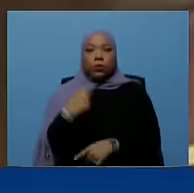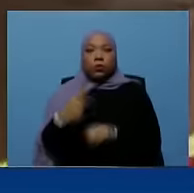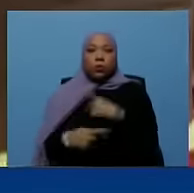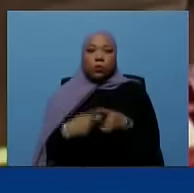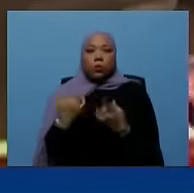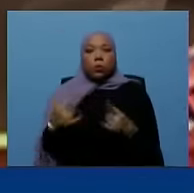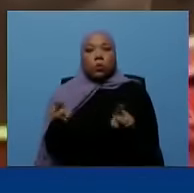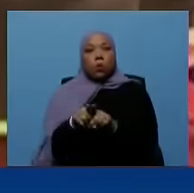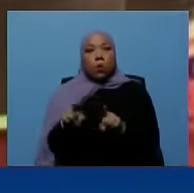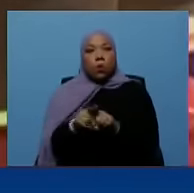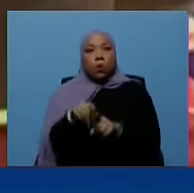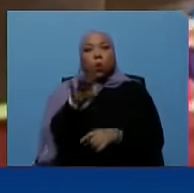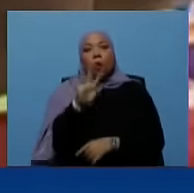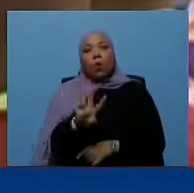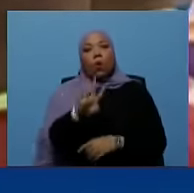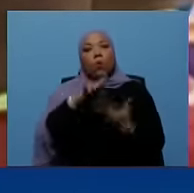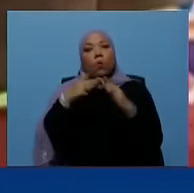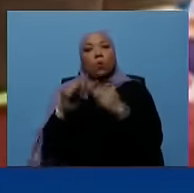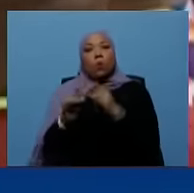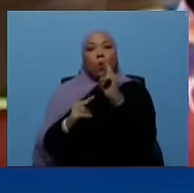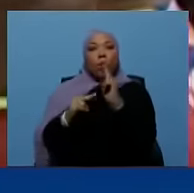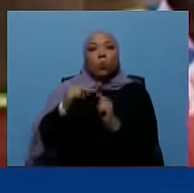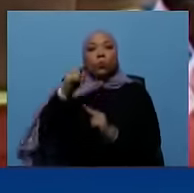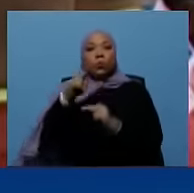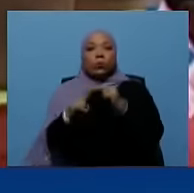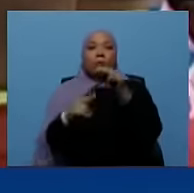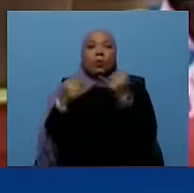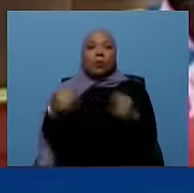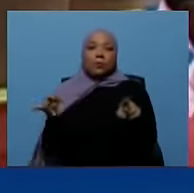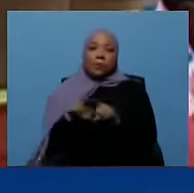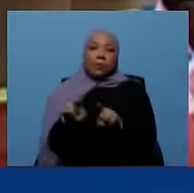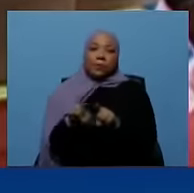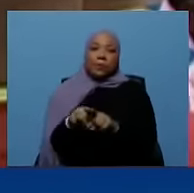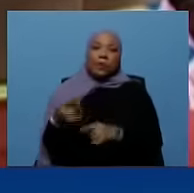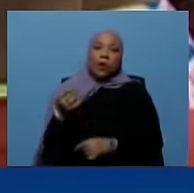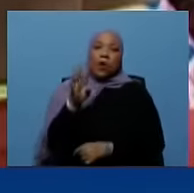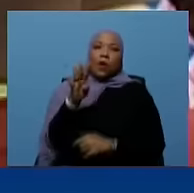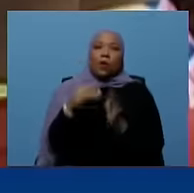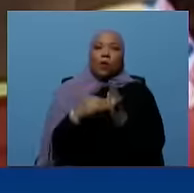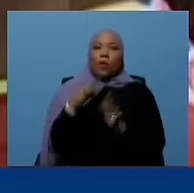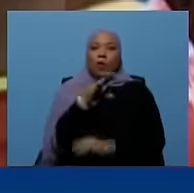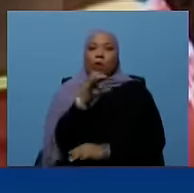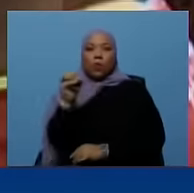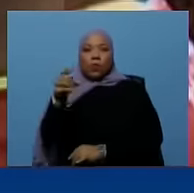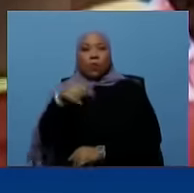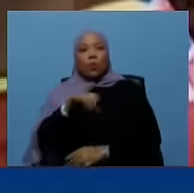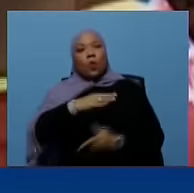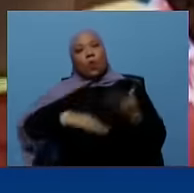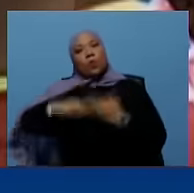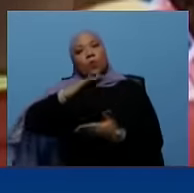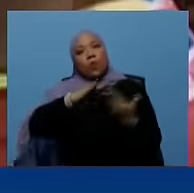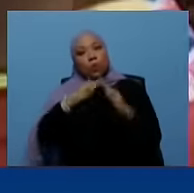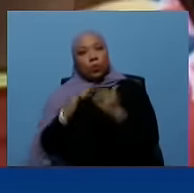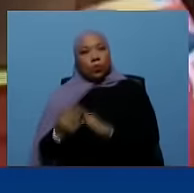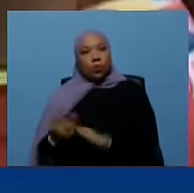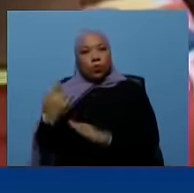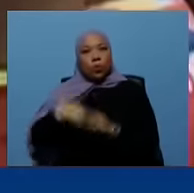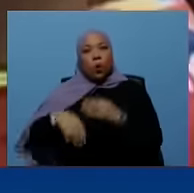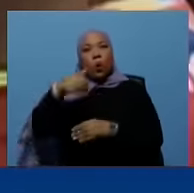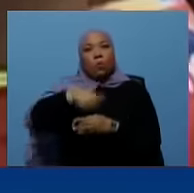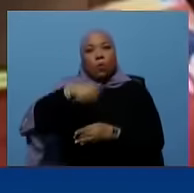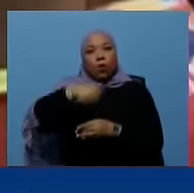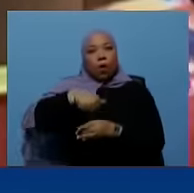cuántas comunas a construir de los 4,505 circuitos comunales que van a